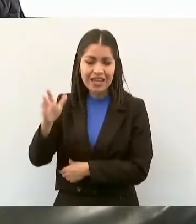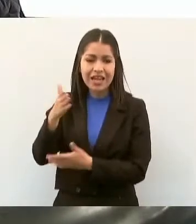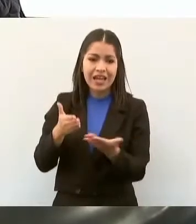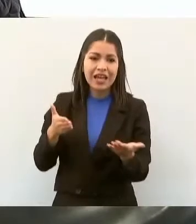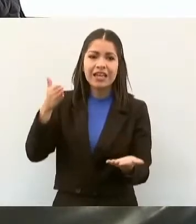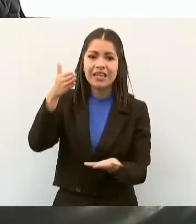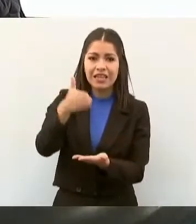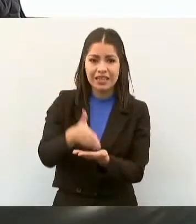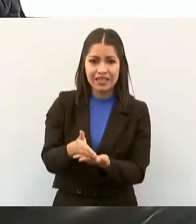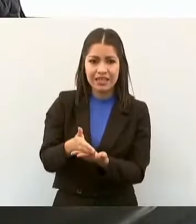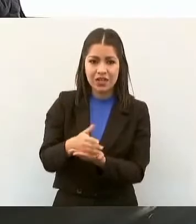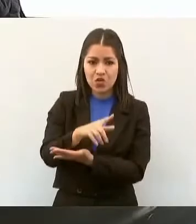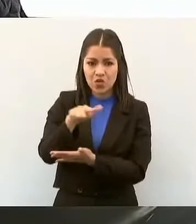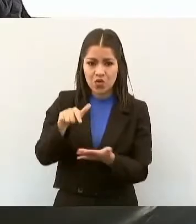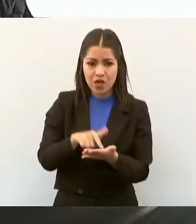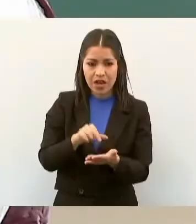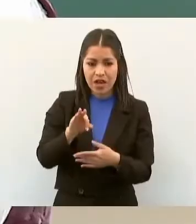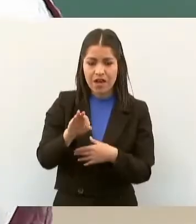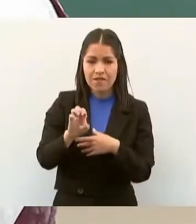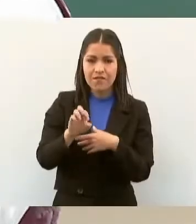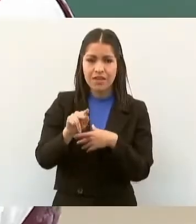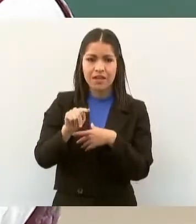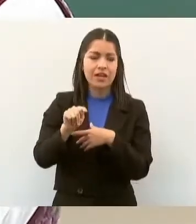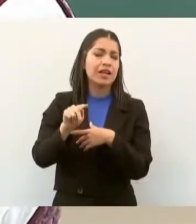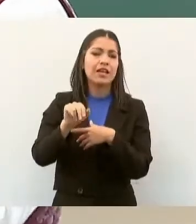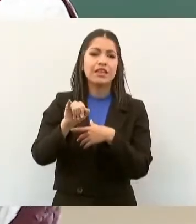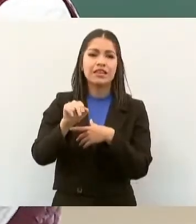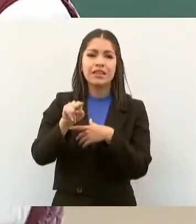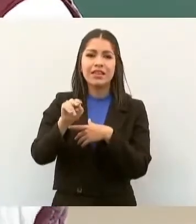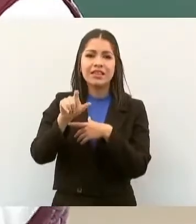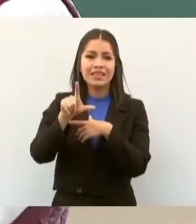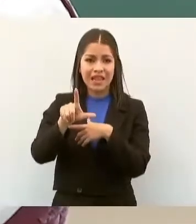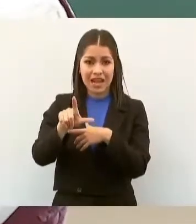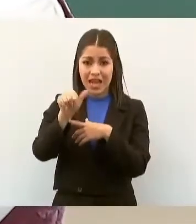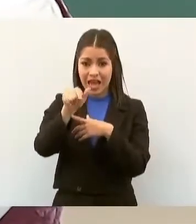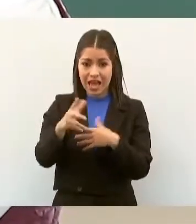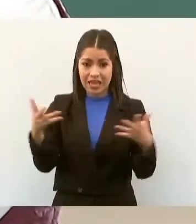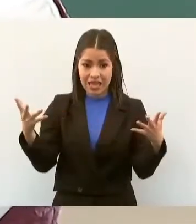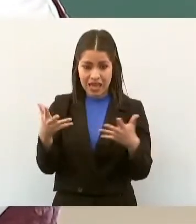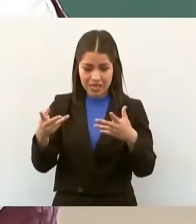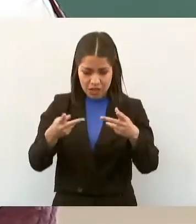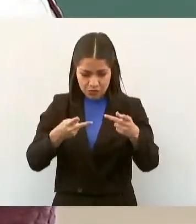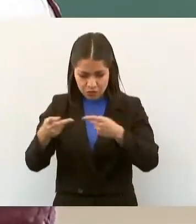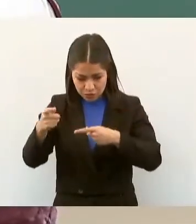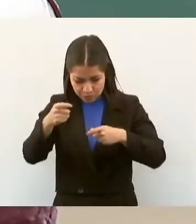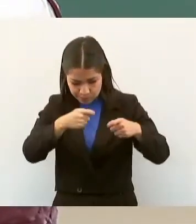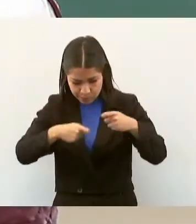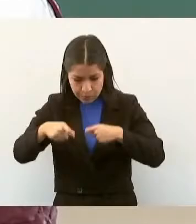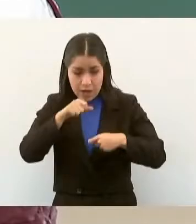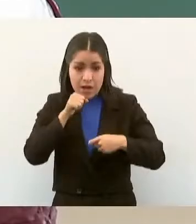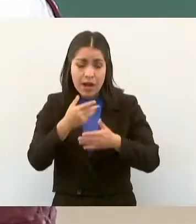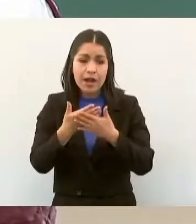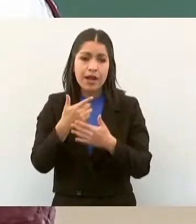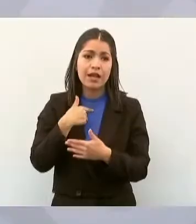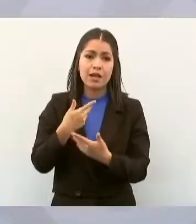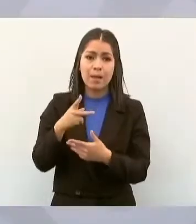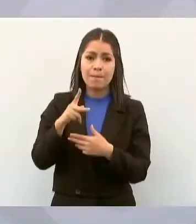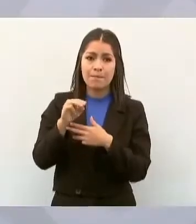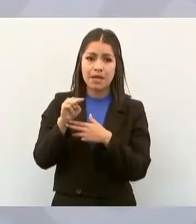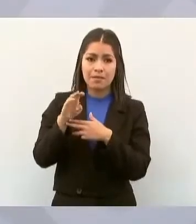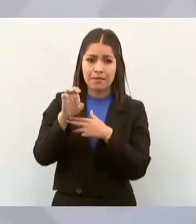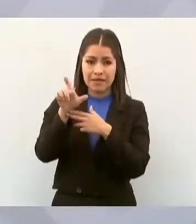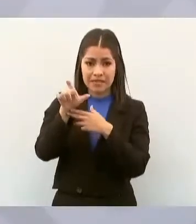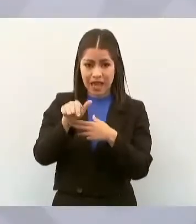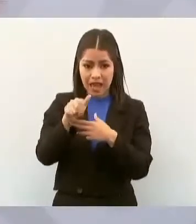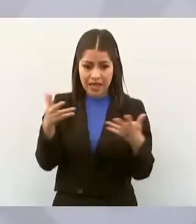Fertinal, donde se producen los fertilizantes en esta planta de la Nación, una planta de Pemex. Ahí